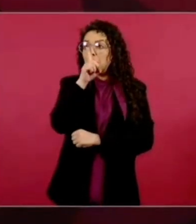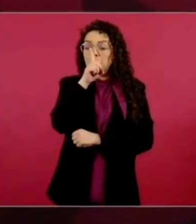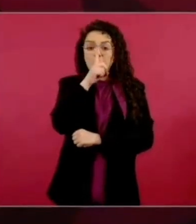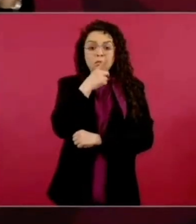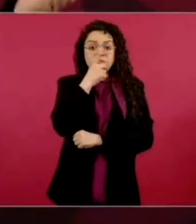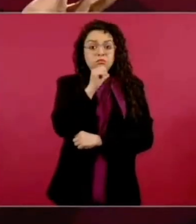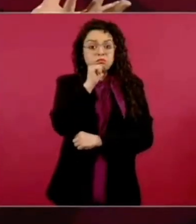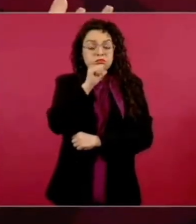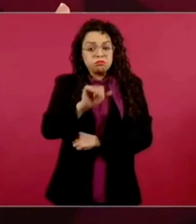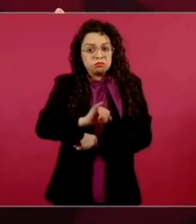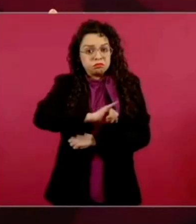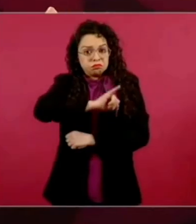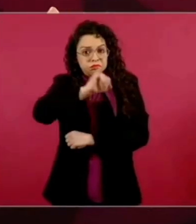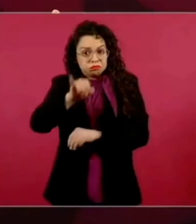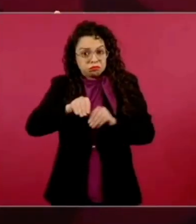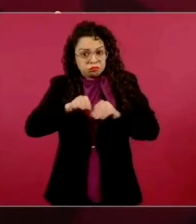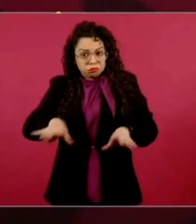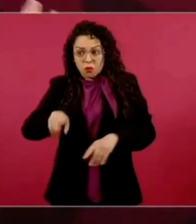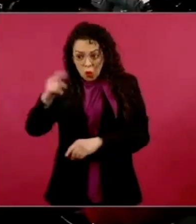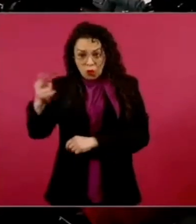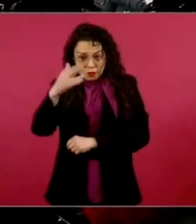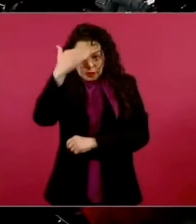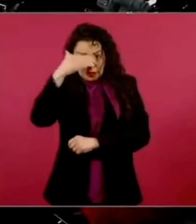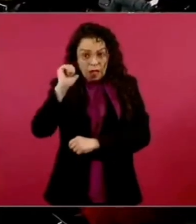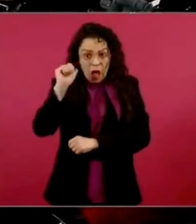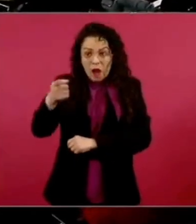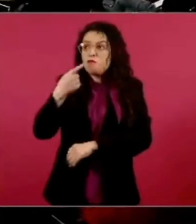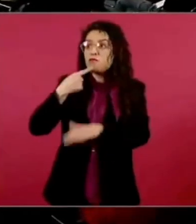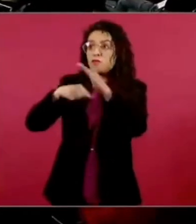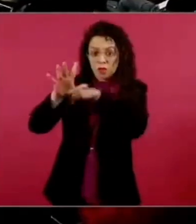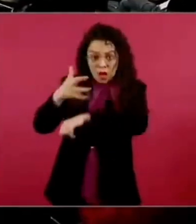¿Conocen ustedes alguna denuncia? Al contrario,